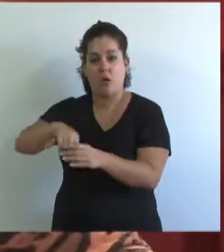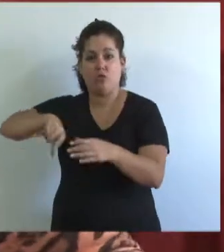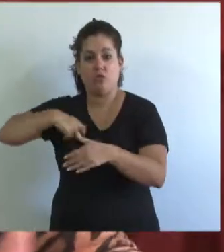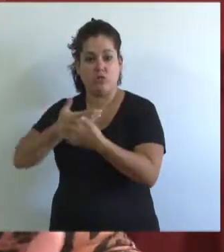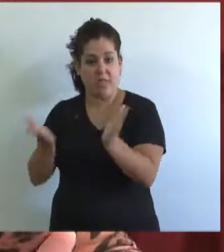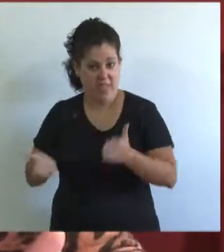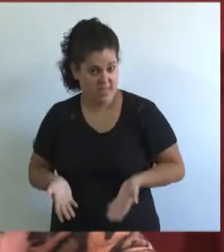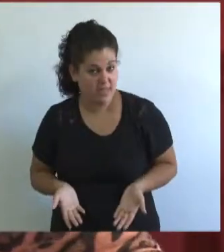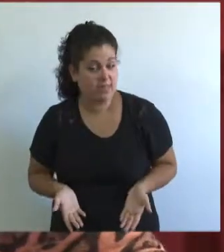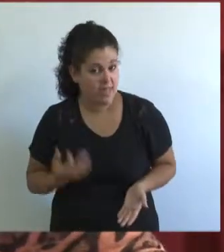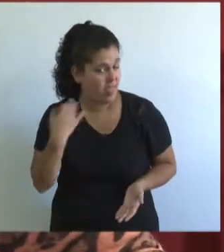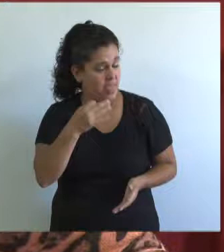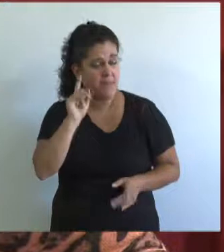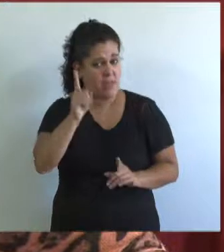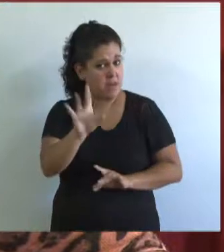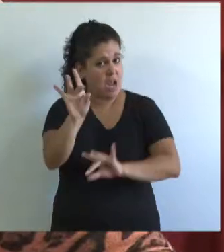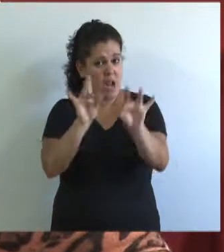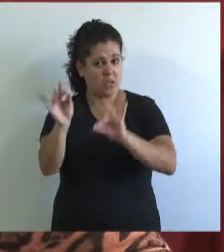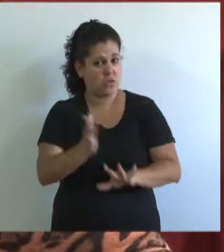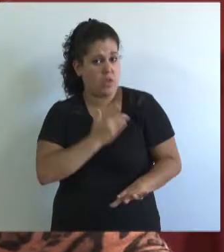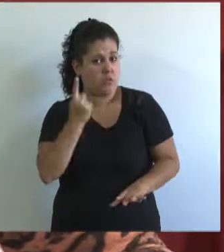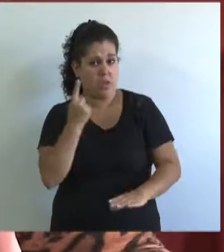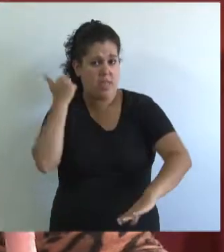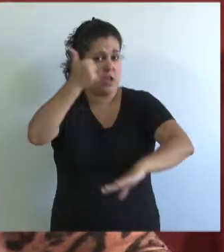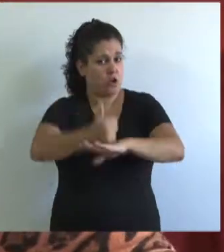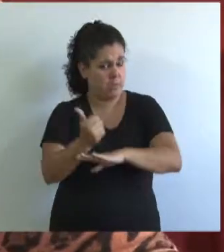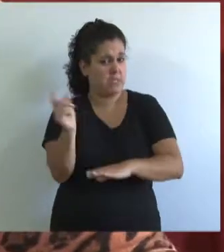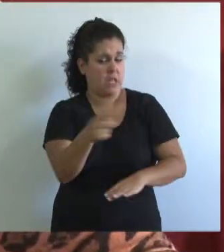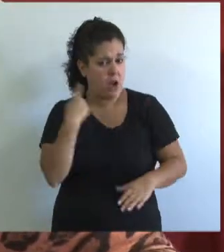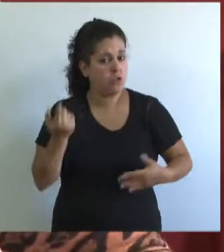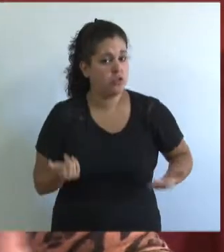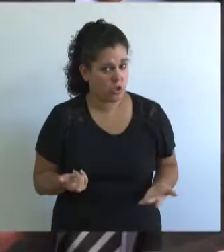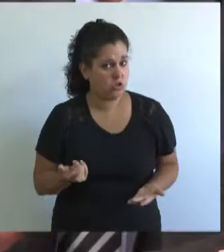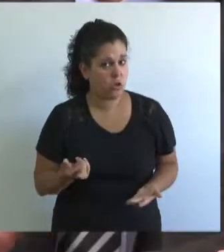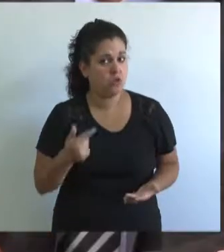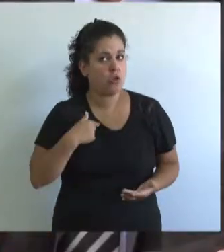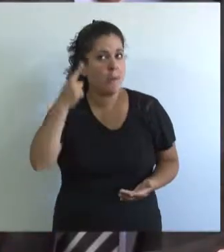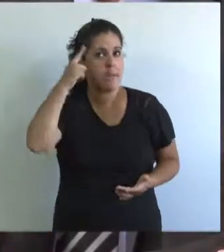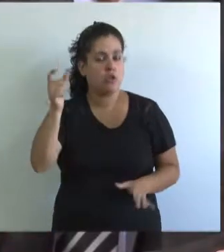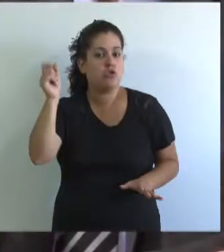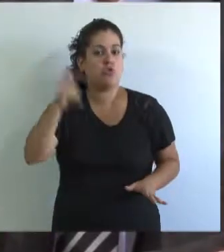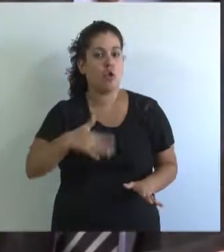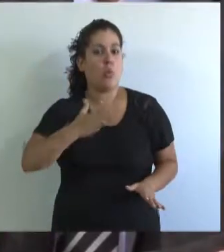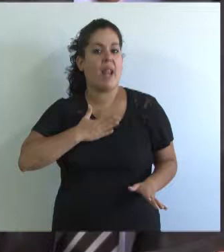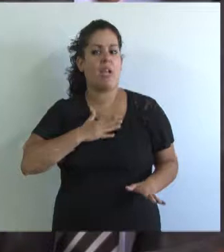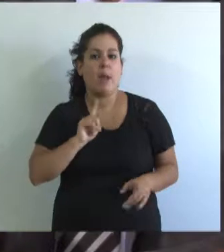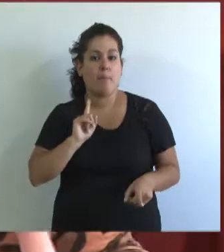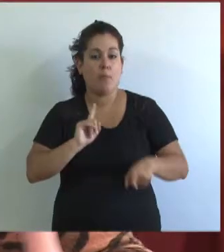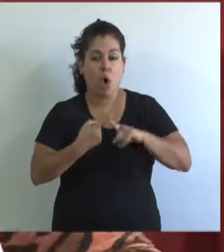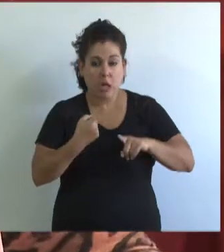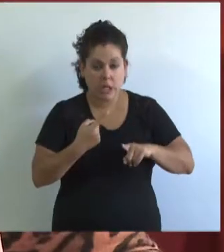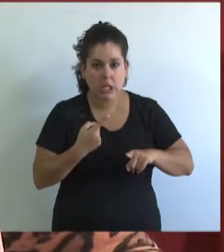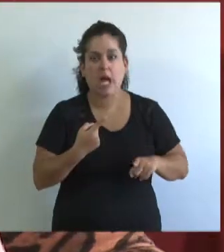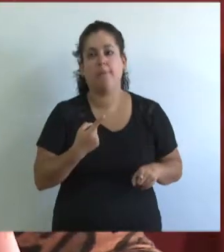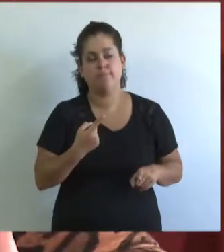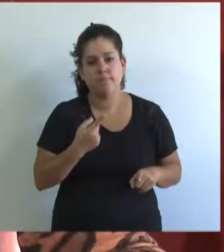resocialización, tienen que ser partícipes de la elección de las autoridades que nos representan a cada uno de nosotros. Creo que la soberanía política es